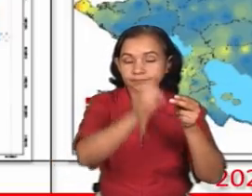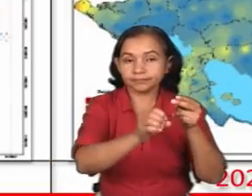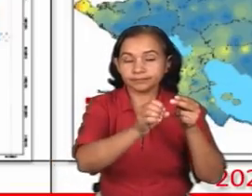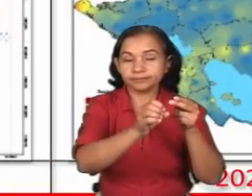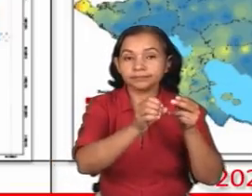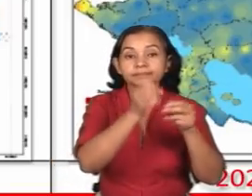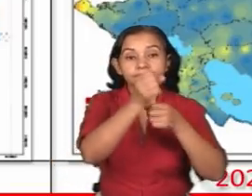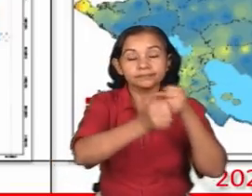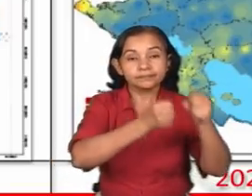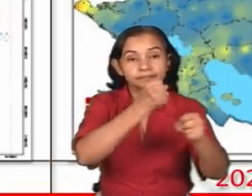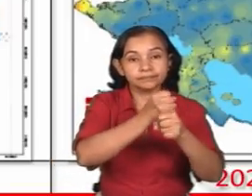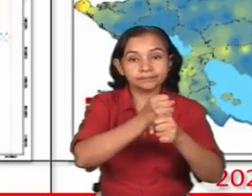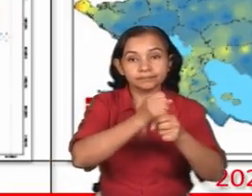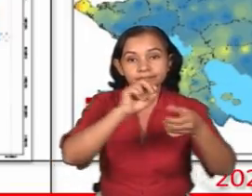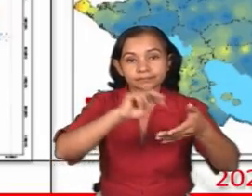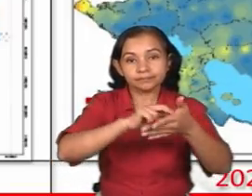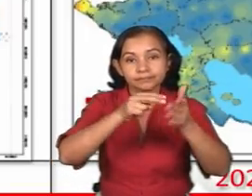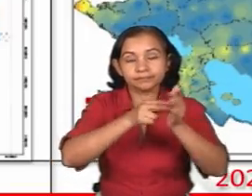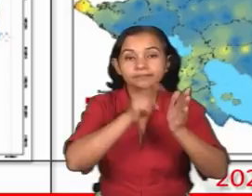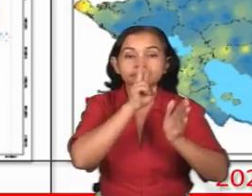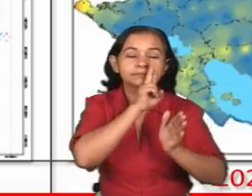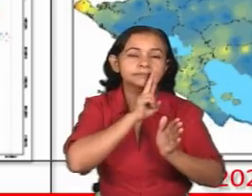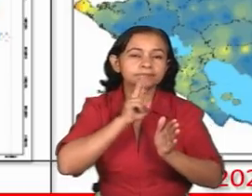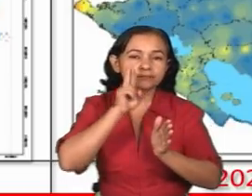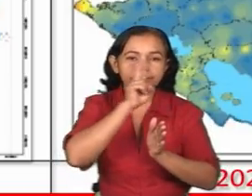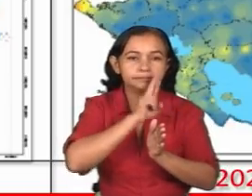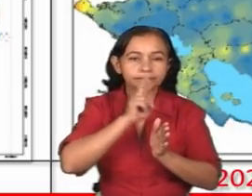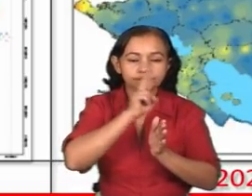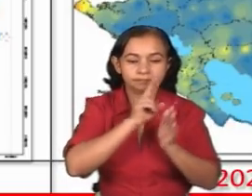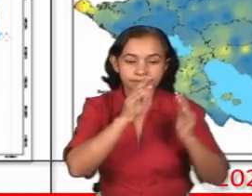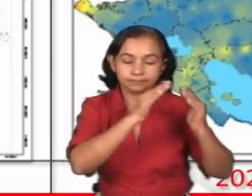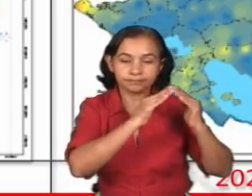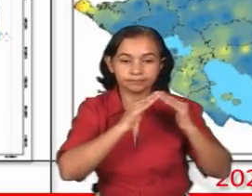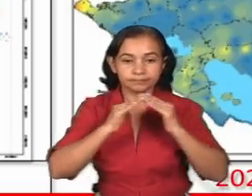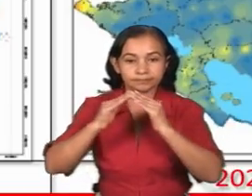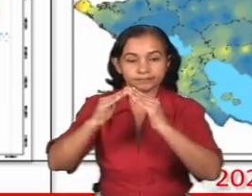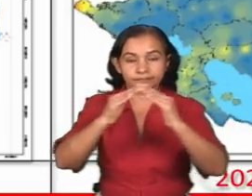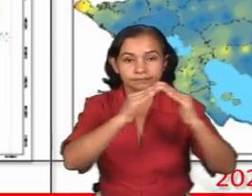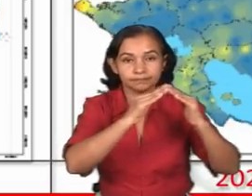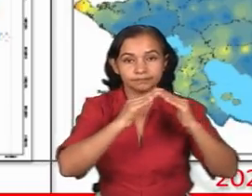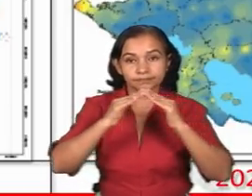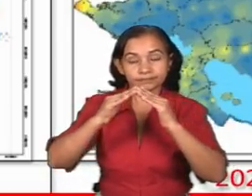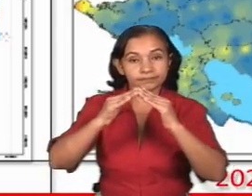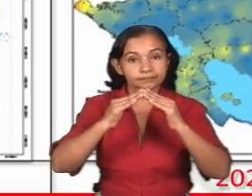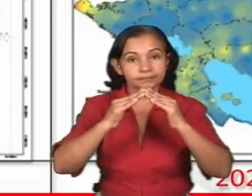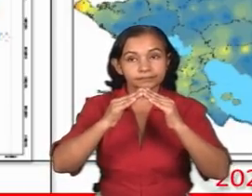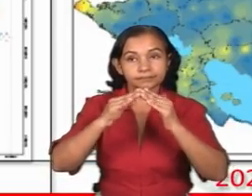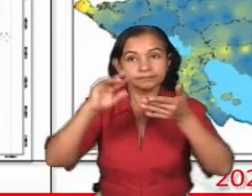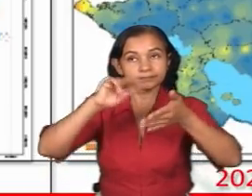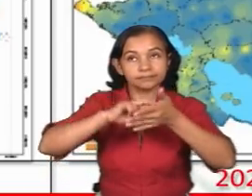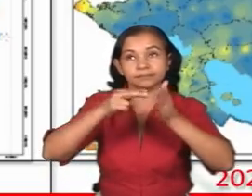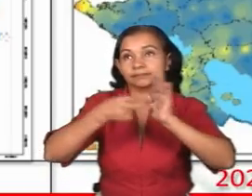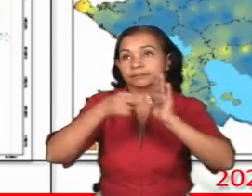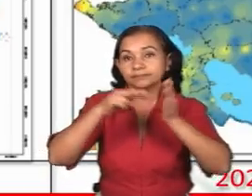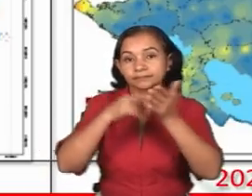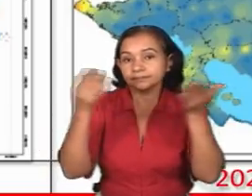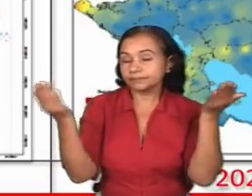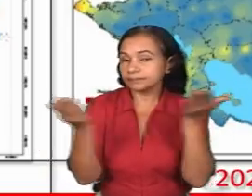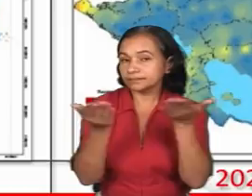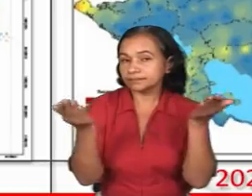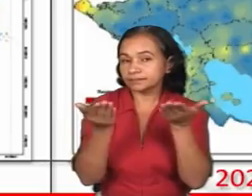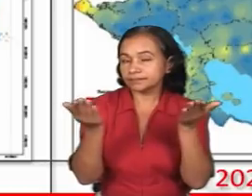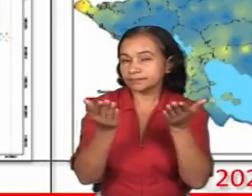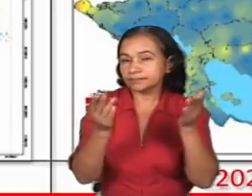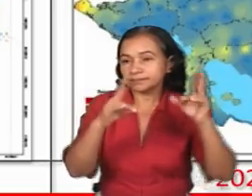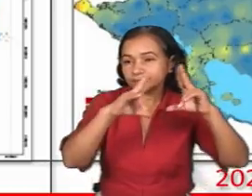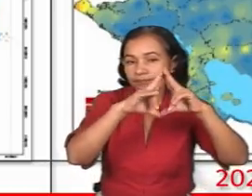años, eso significa el color rojo, eso es de la parte urbana, ¿no? Debo aclarar en primera instancia. Eso significa cómo estaba